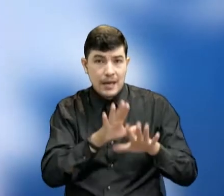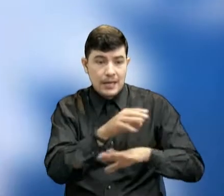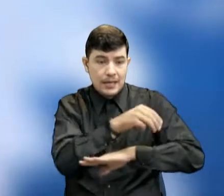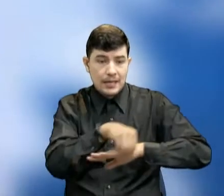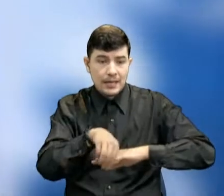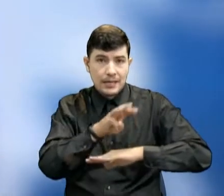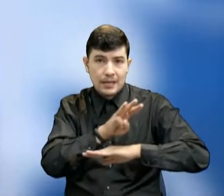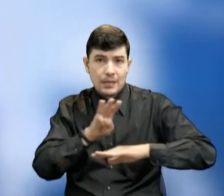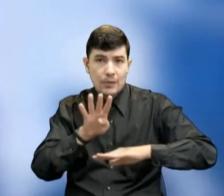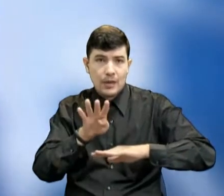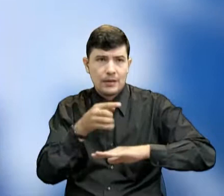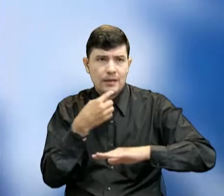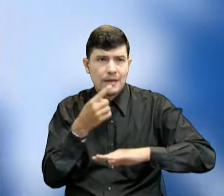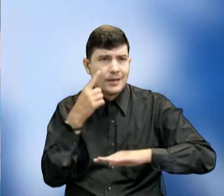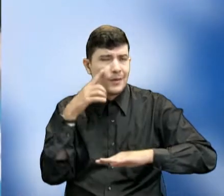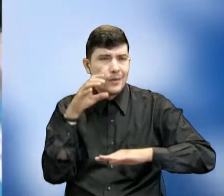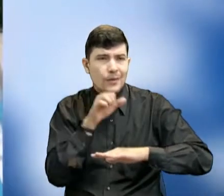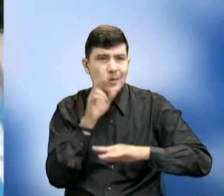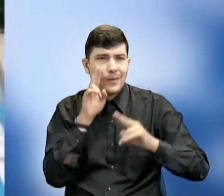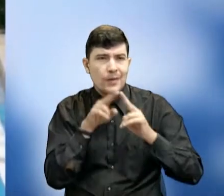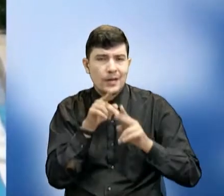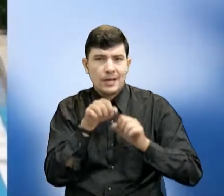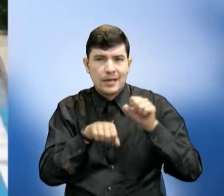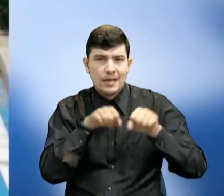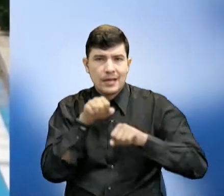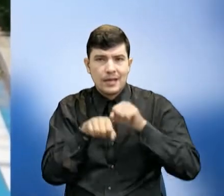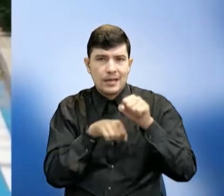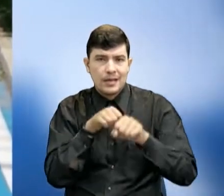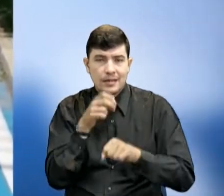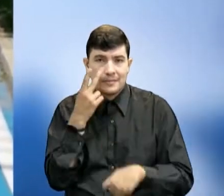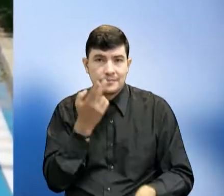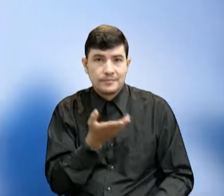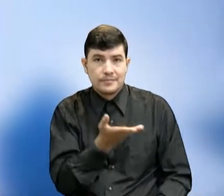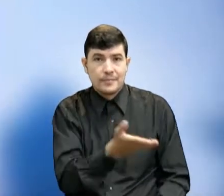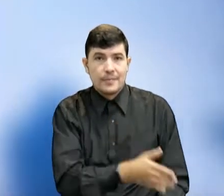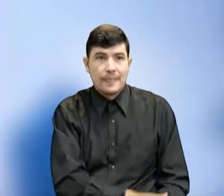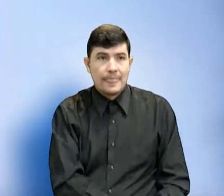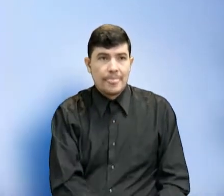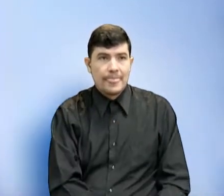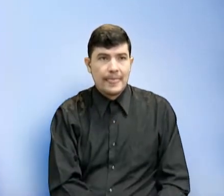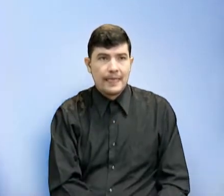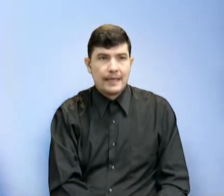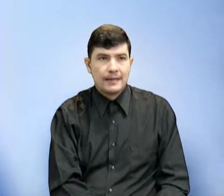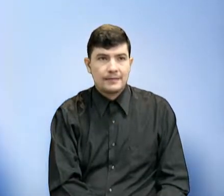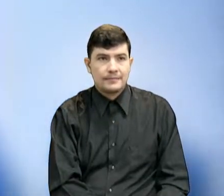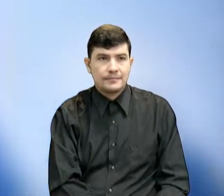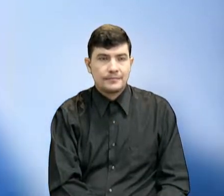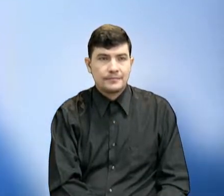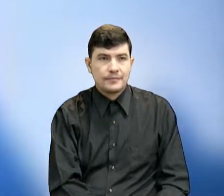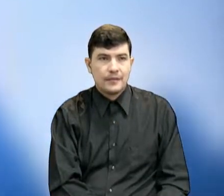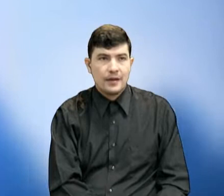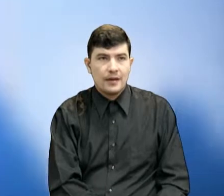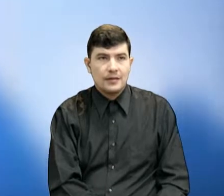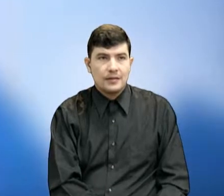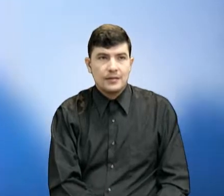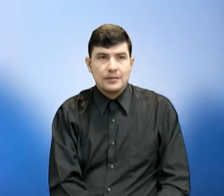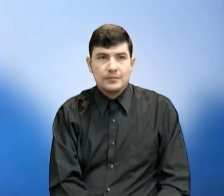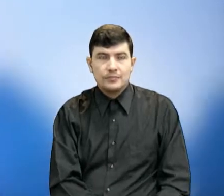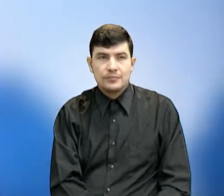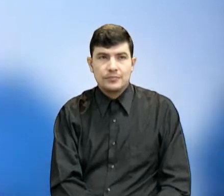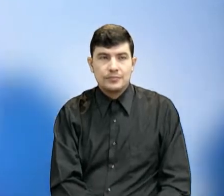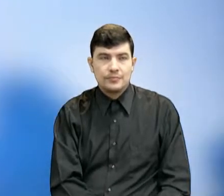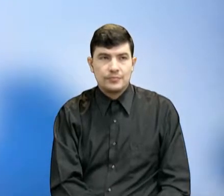34 ya que no se percatan de la circulación de bicicletas en sentido contrario a lo que hacen los vehículos que suben por la 36